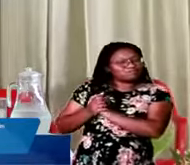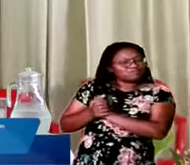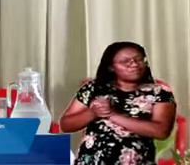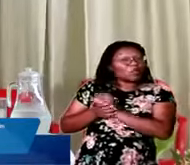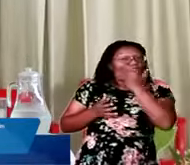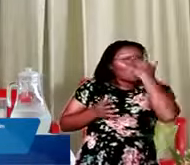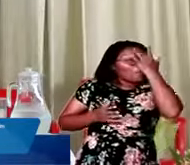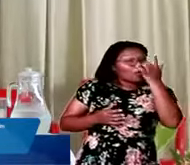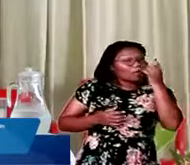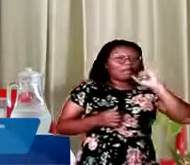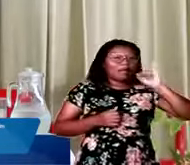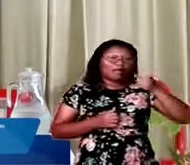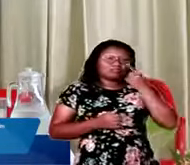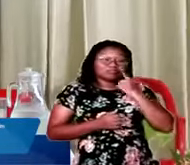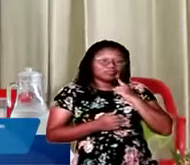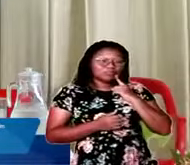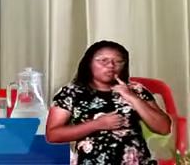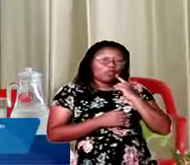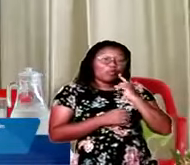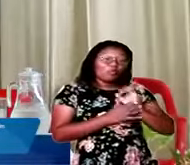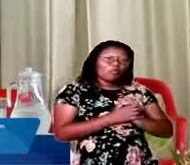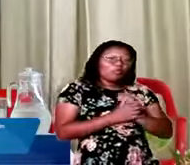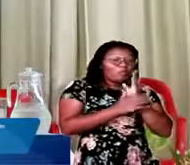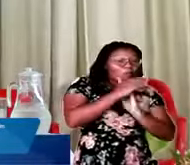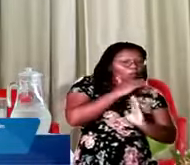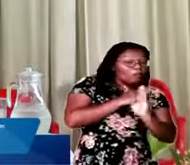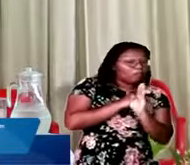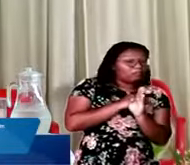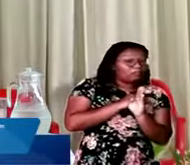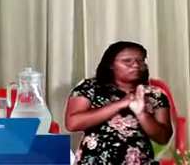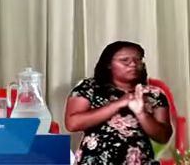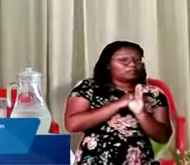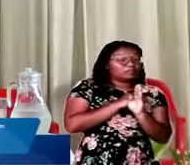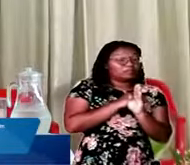para ellos un gentil no era un prójimo.